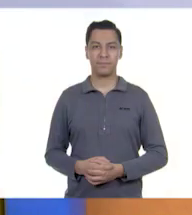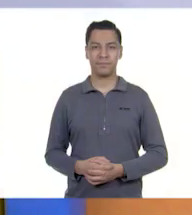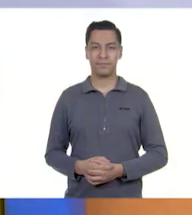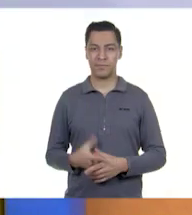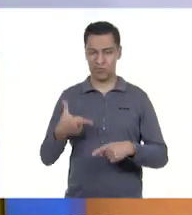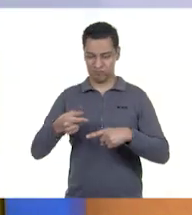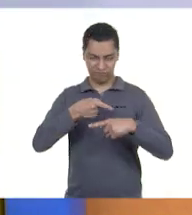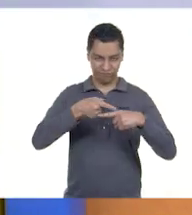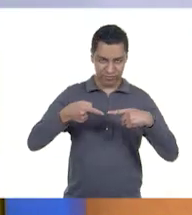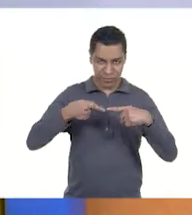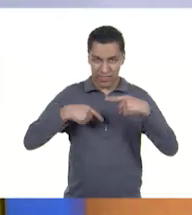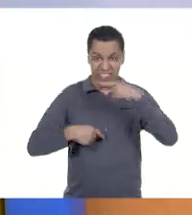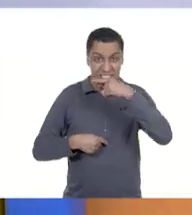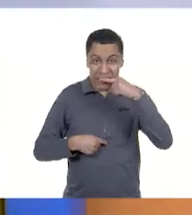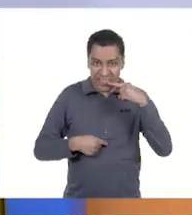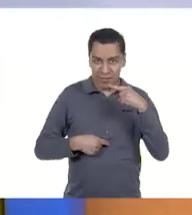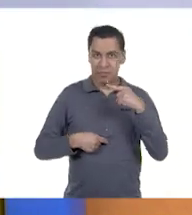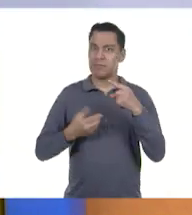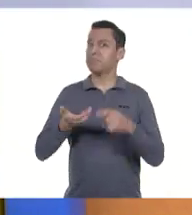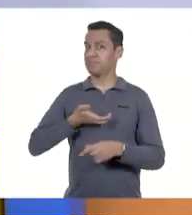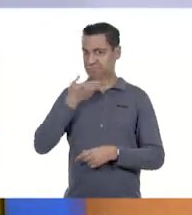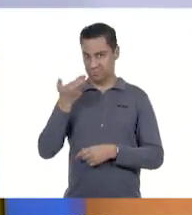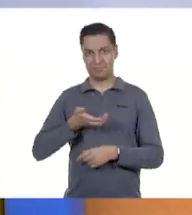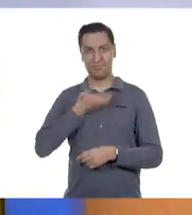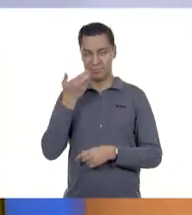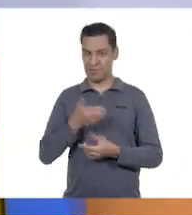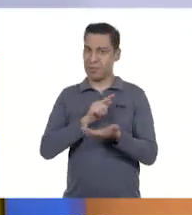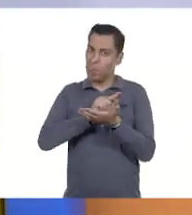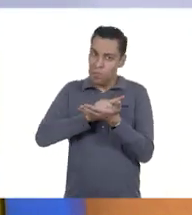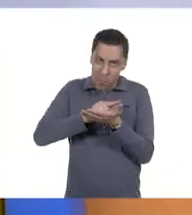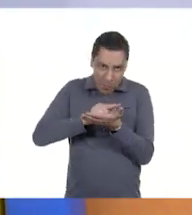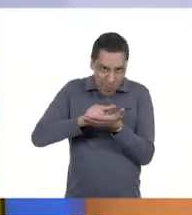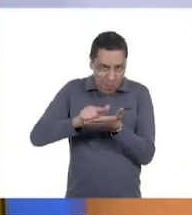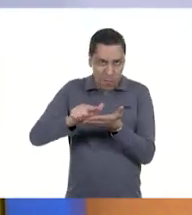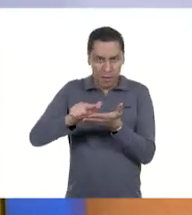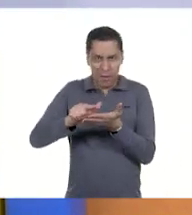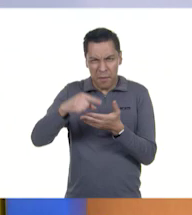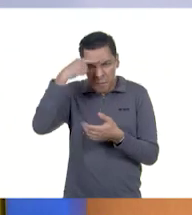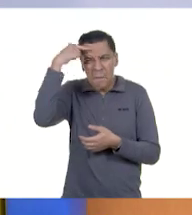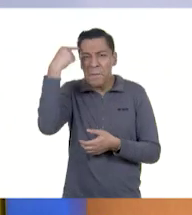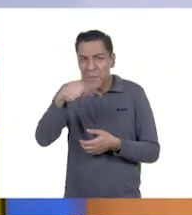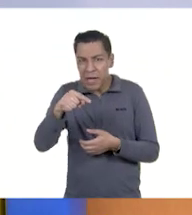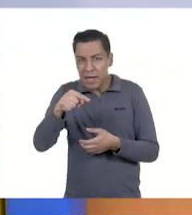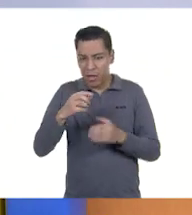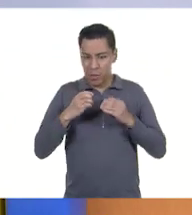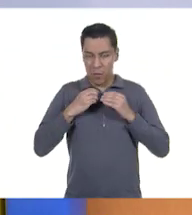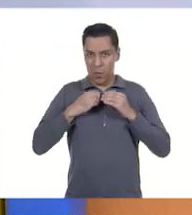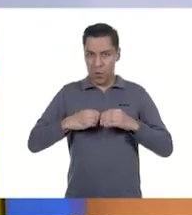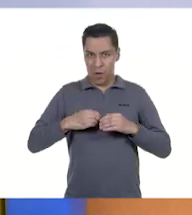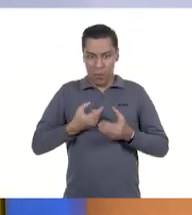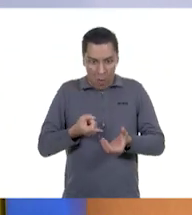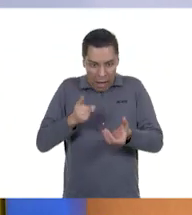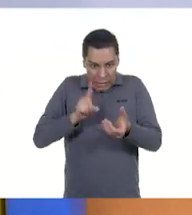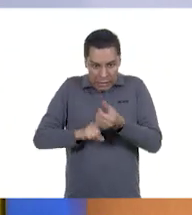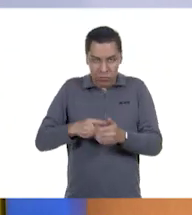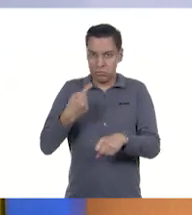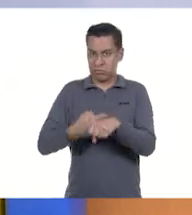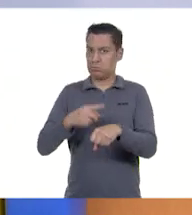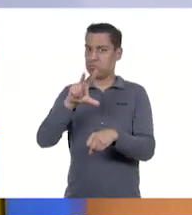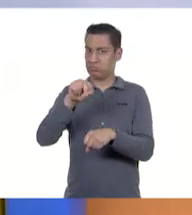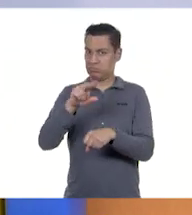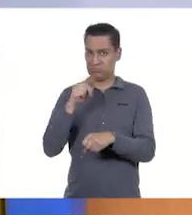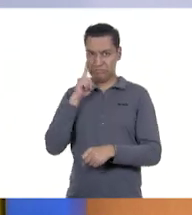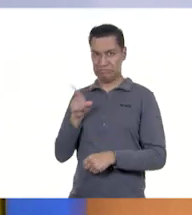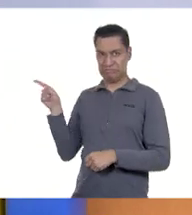Lavarse los dientes también es un hábito de higiene que tenemos que realizar para evitar que a nuestro cuerpo entren enfermedades, porque también pueden entrar